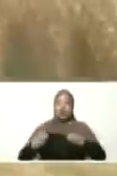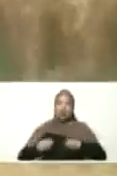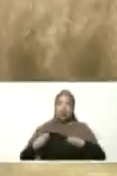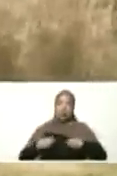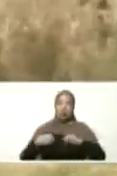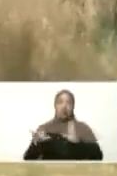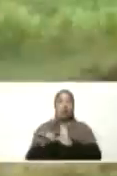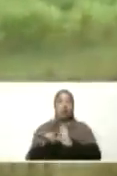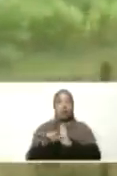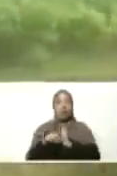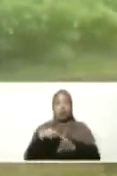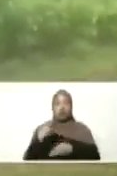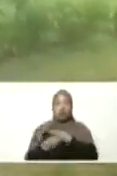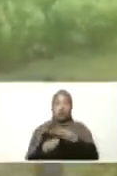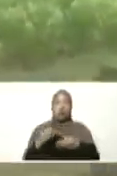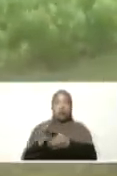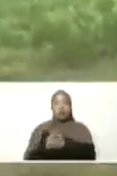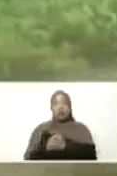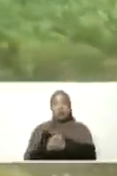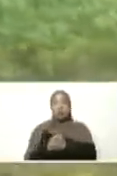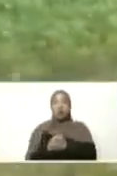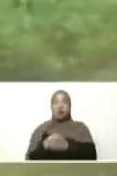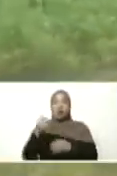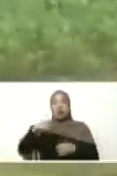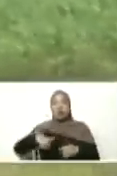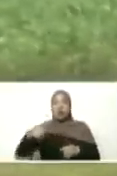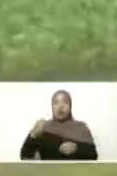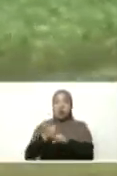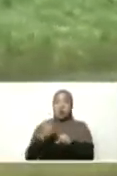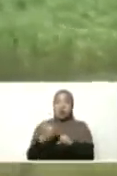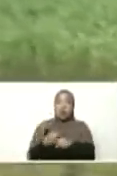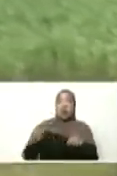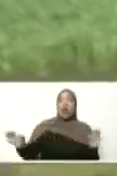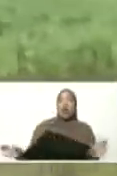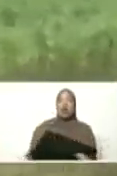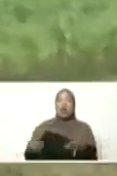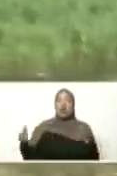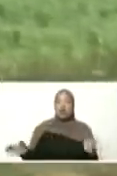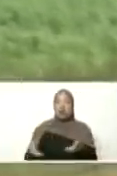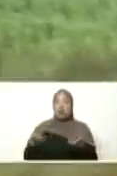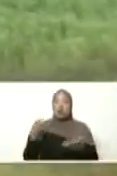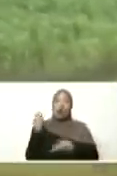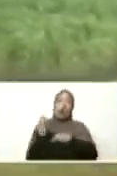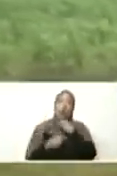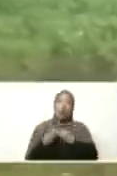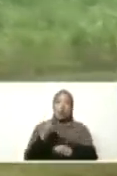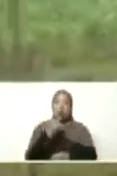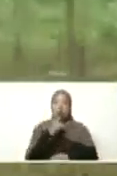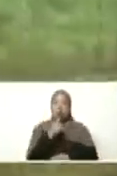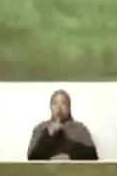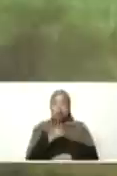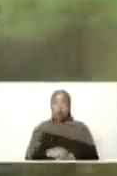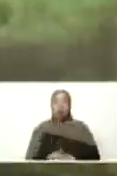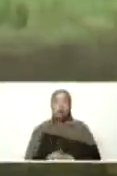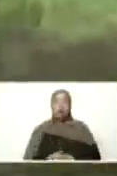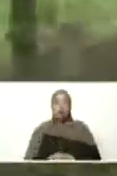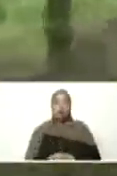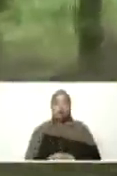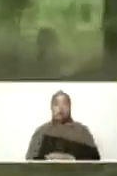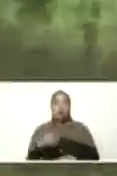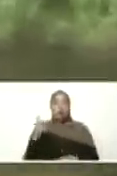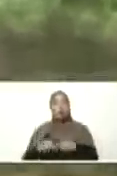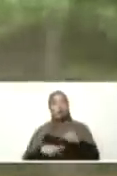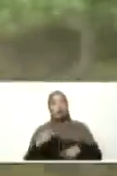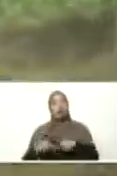que viene atrás, acompañar, estimular, articular, organizar la vanguardia para la